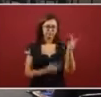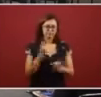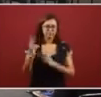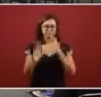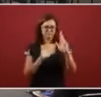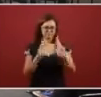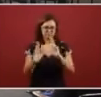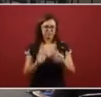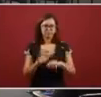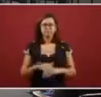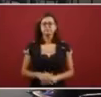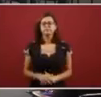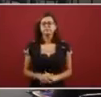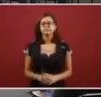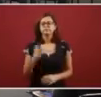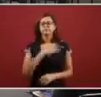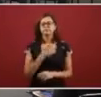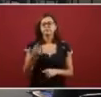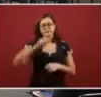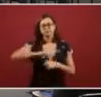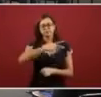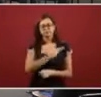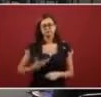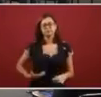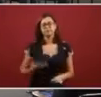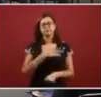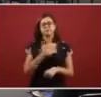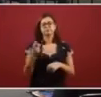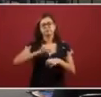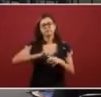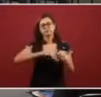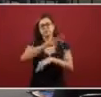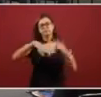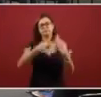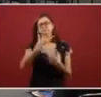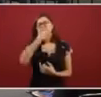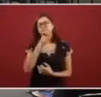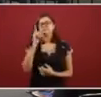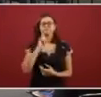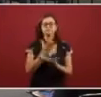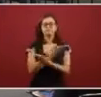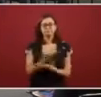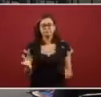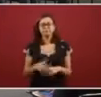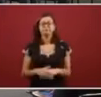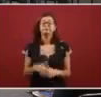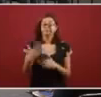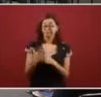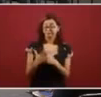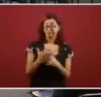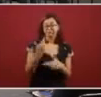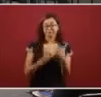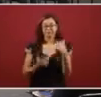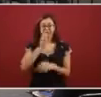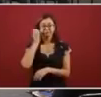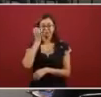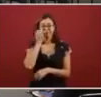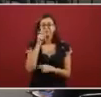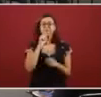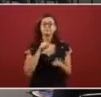Buenos días, señor presidente. Muy buenos días a todas y a todos. Comentar que en este regreso a clases el precio promedio también de